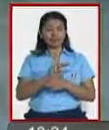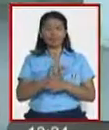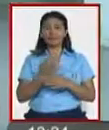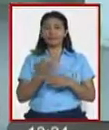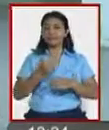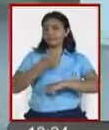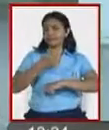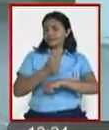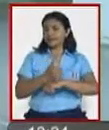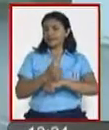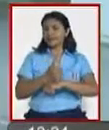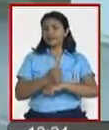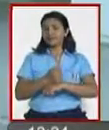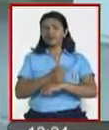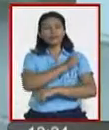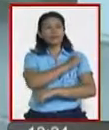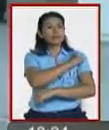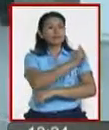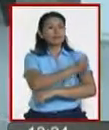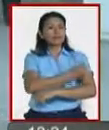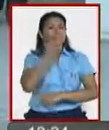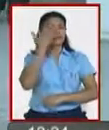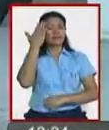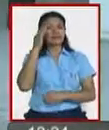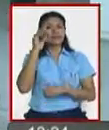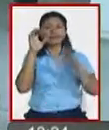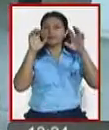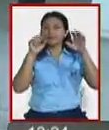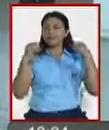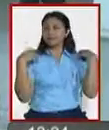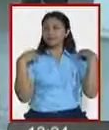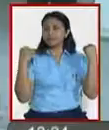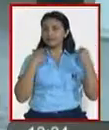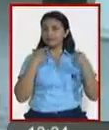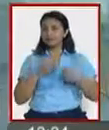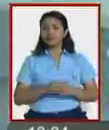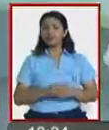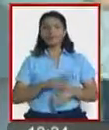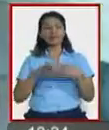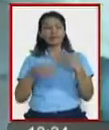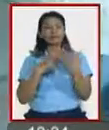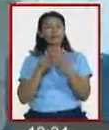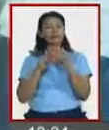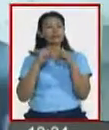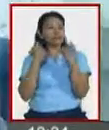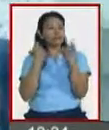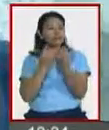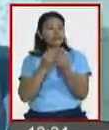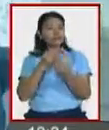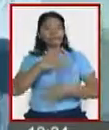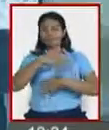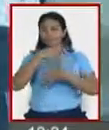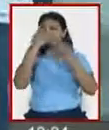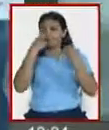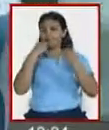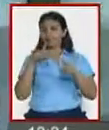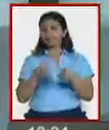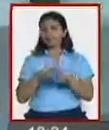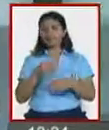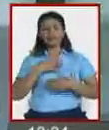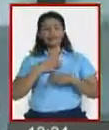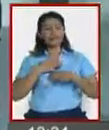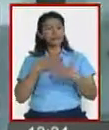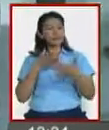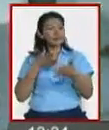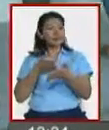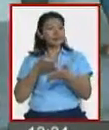una autoridad que obviamente no conoce del sistema de salud y los compañeros de la caja reaccionan, no solamente protestando